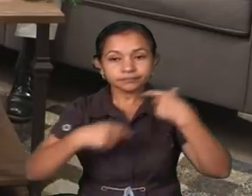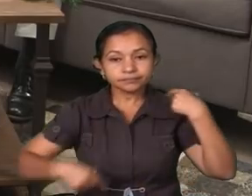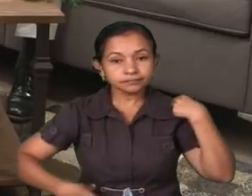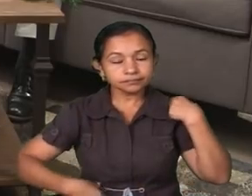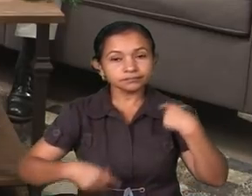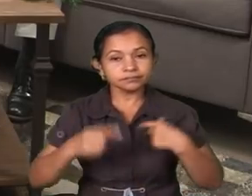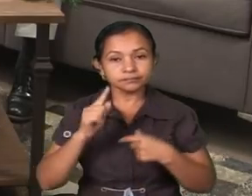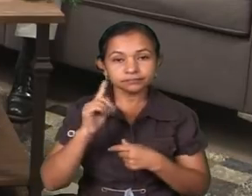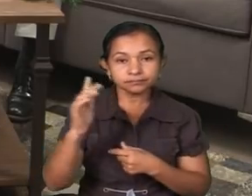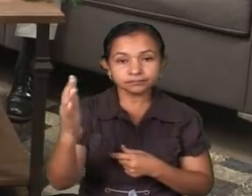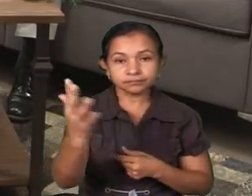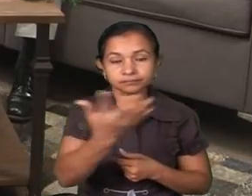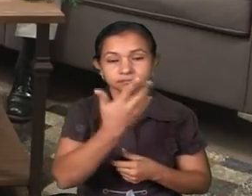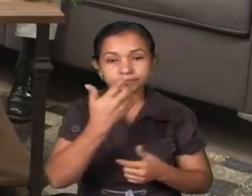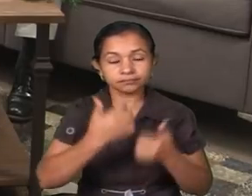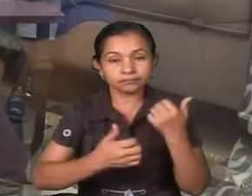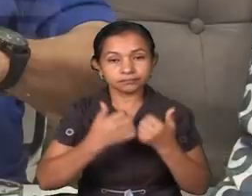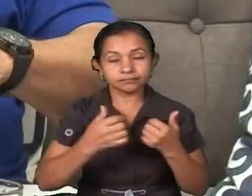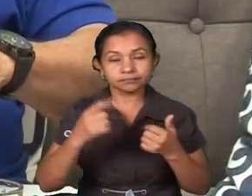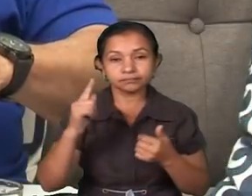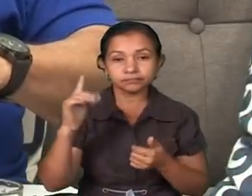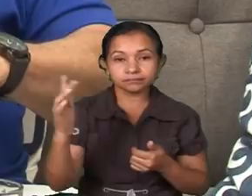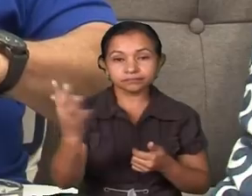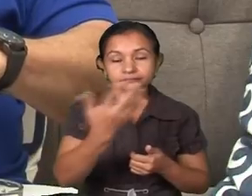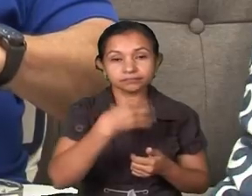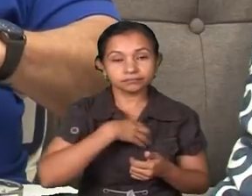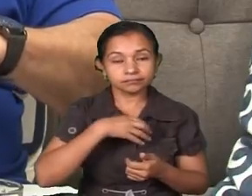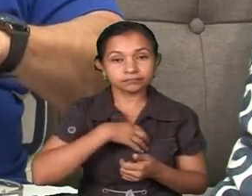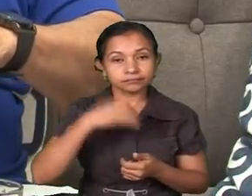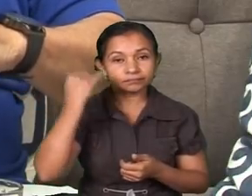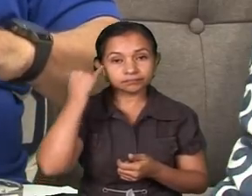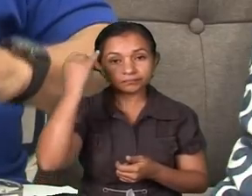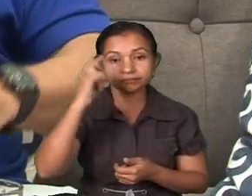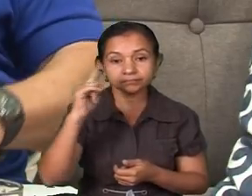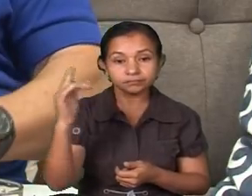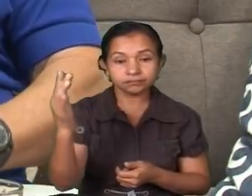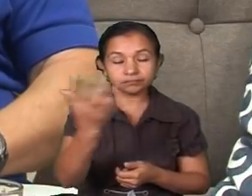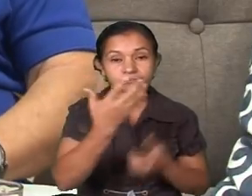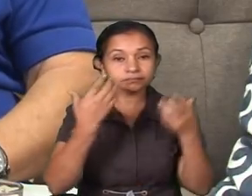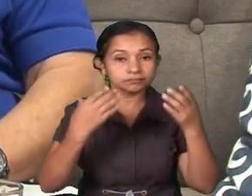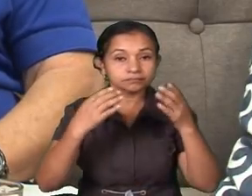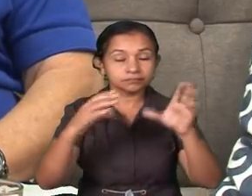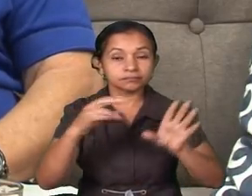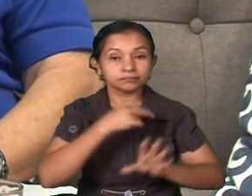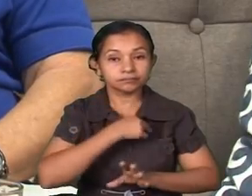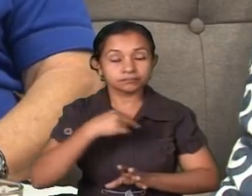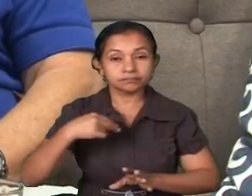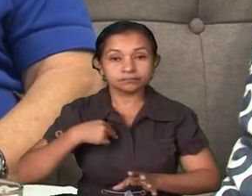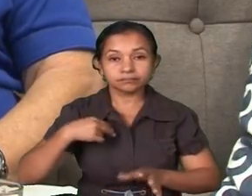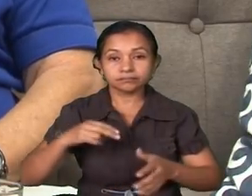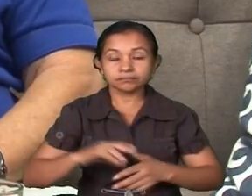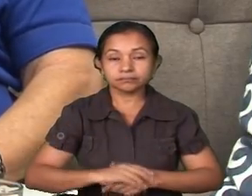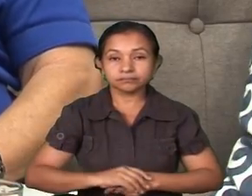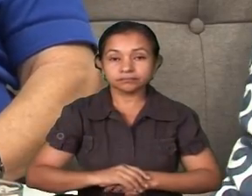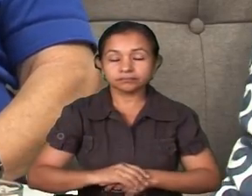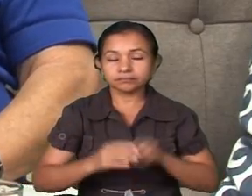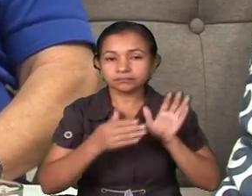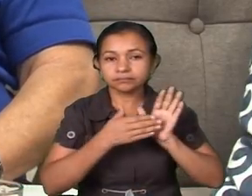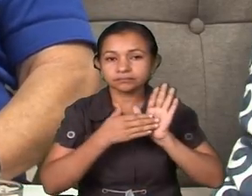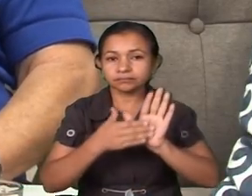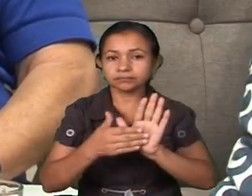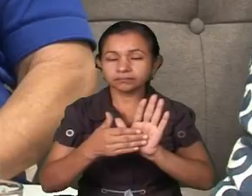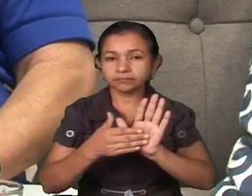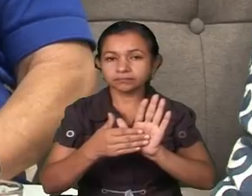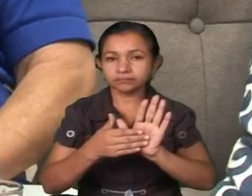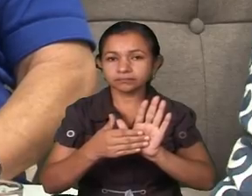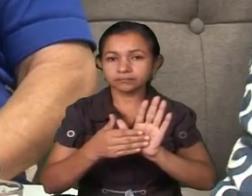este manejo, con todas estas actitudes, con todas estas cosas que ha hecho, ha demostrado ser un